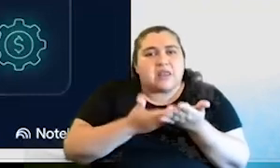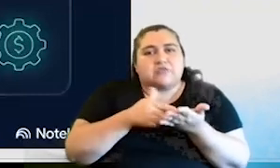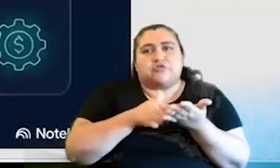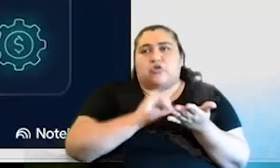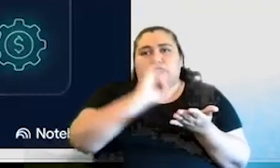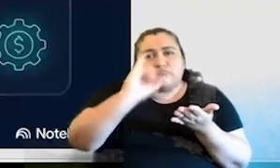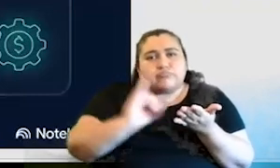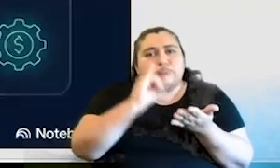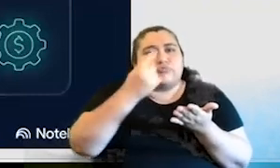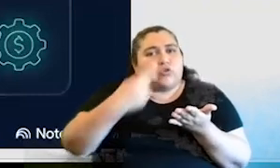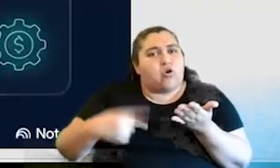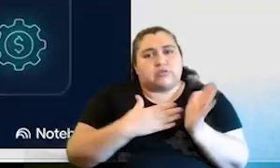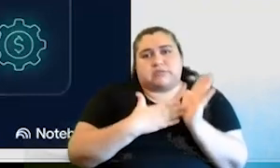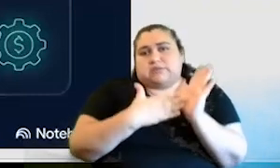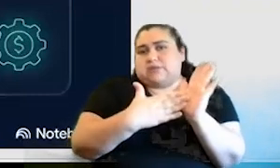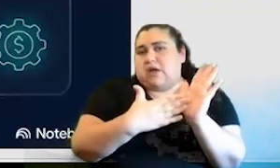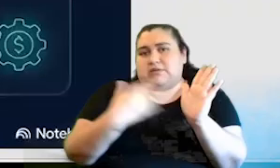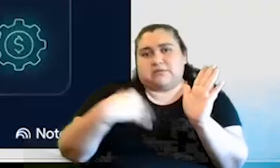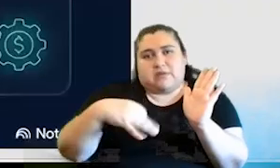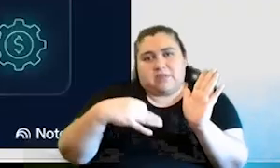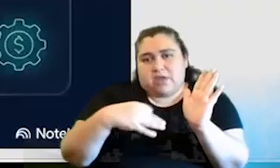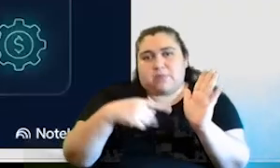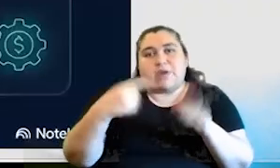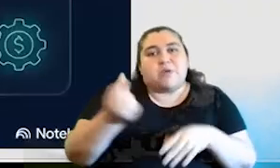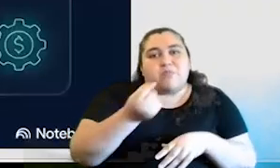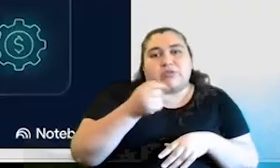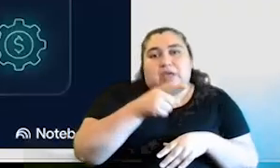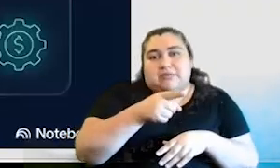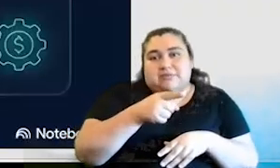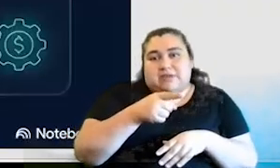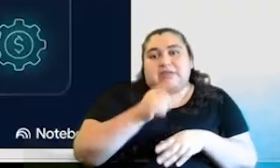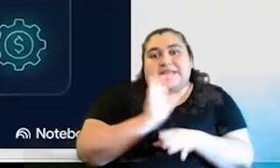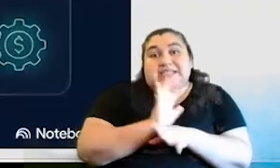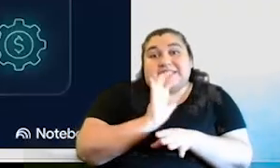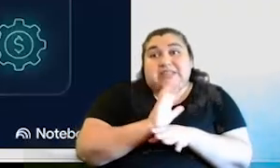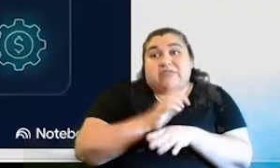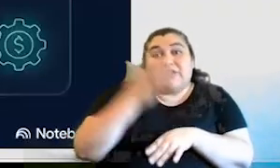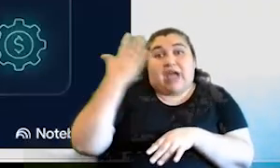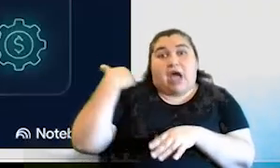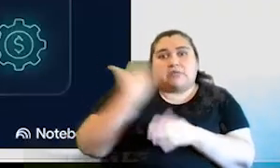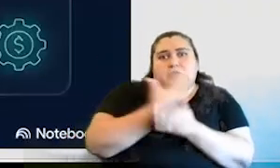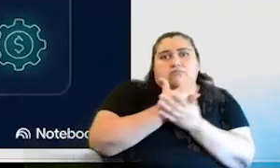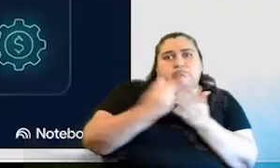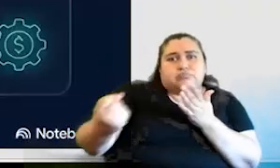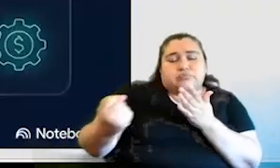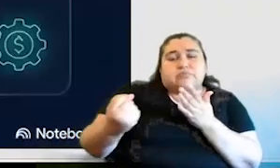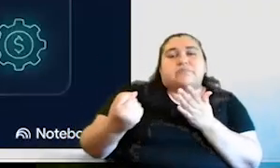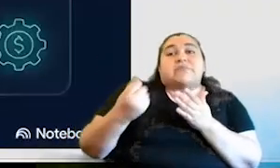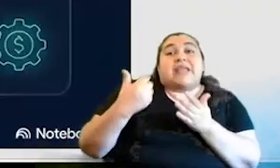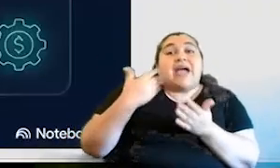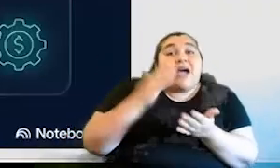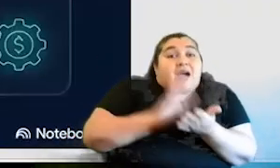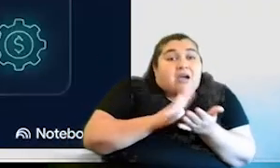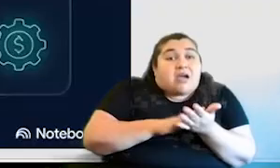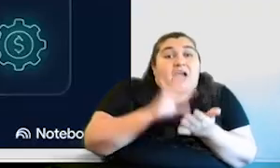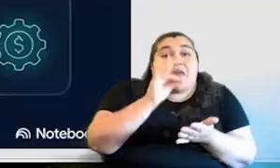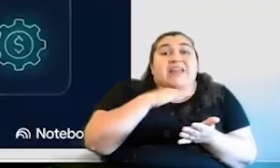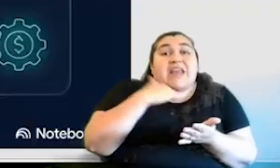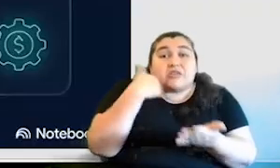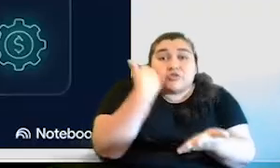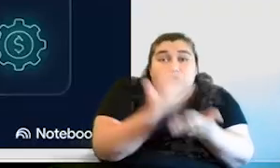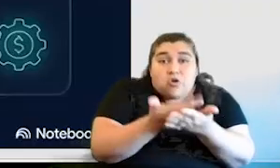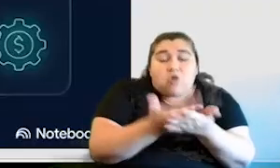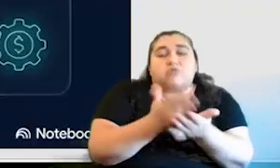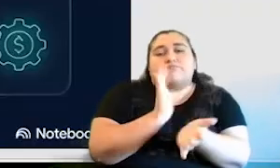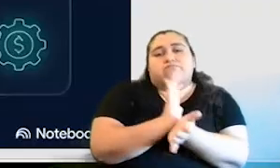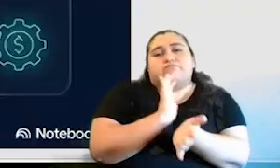Y al ser una declaración jurada que va a dar menos impuestos del que se le retuvo, eso tiene que ingresar a un trámite de repetición de